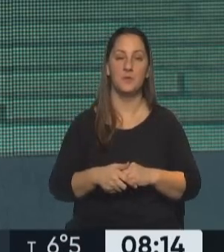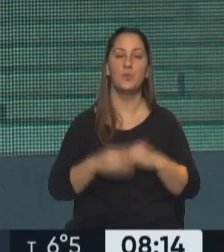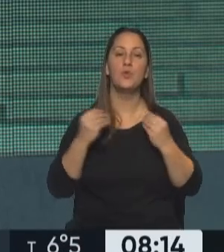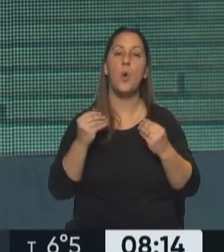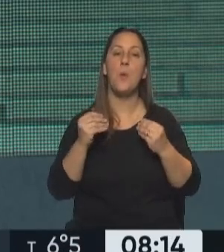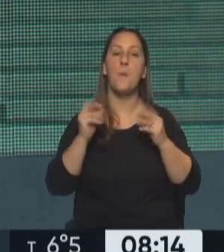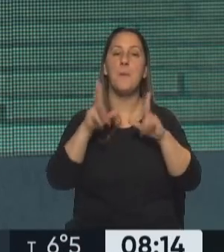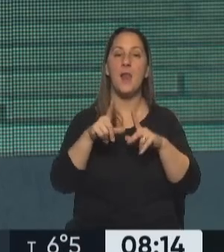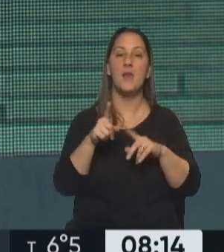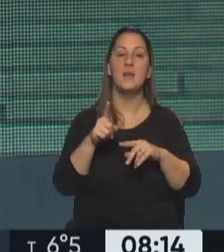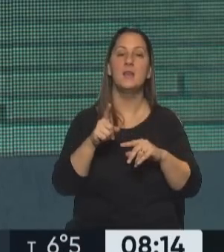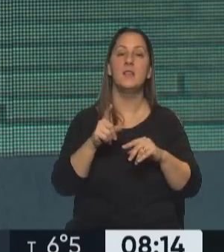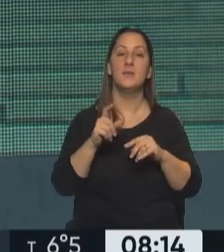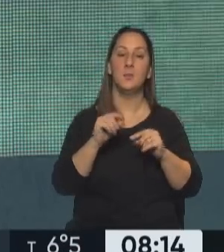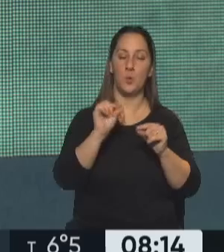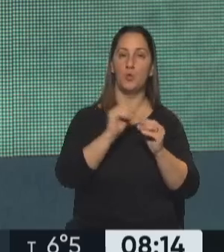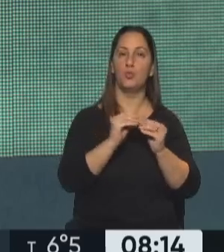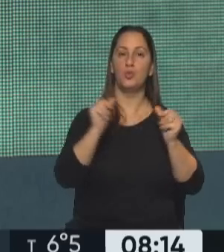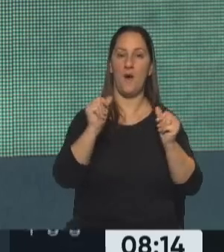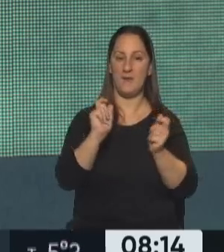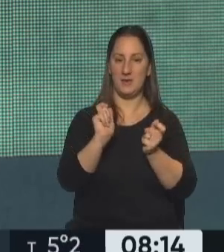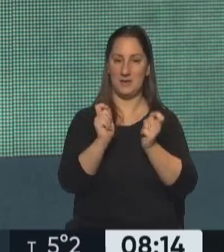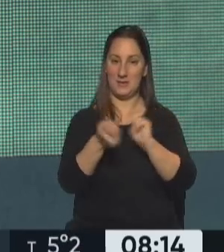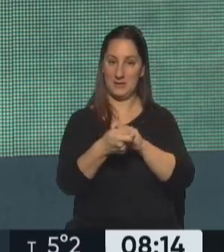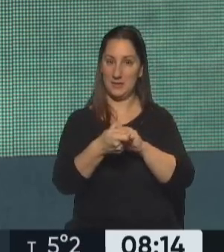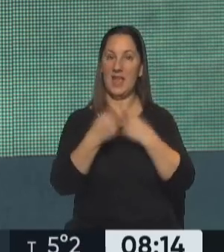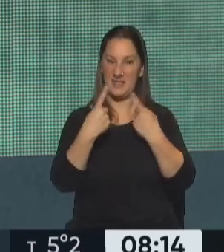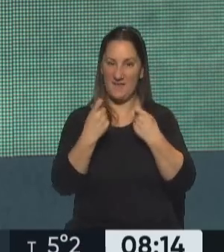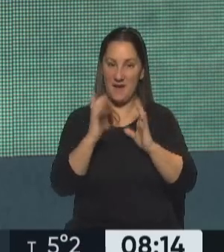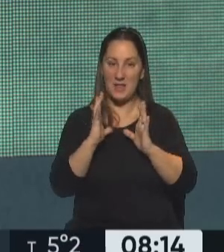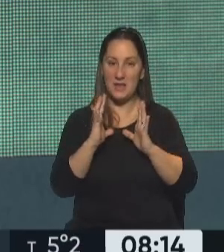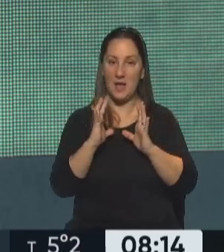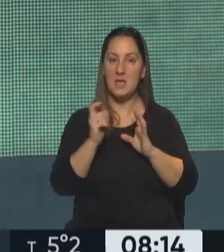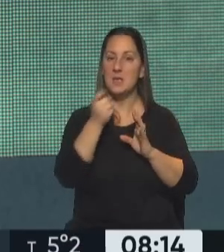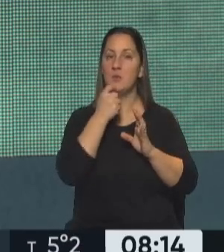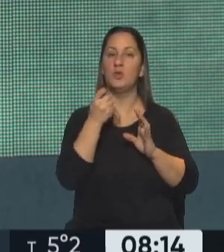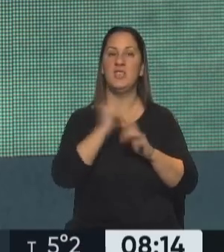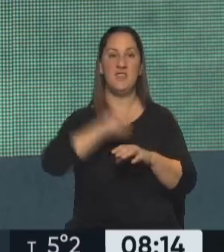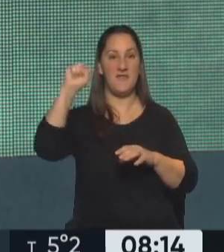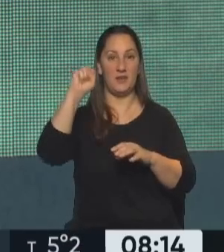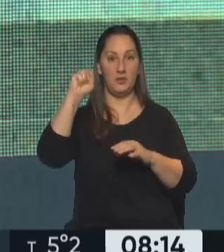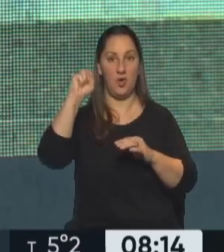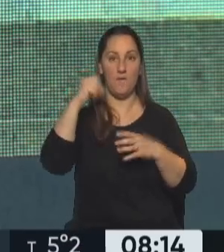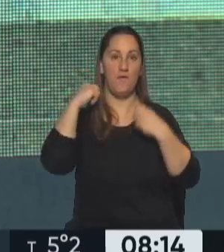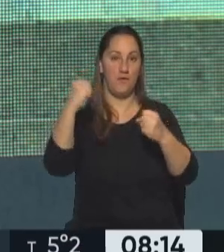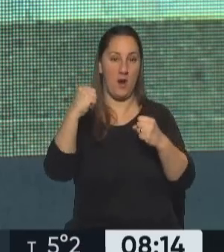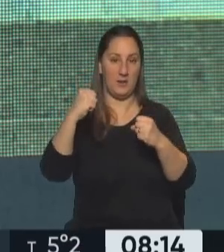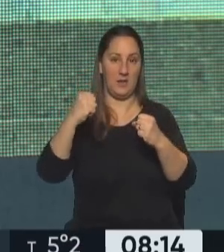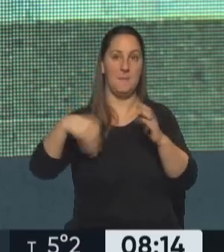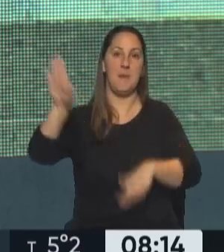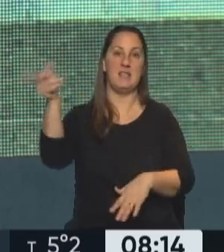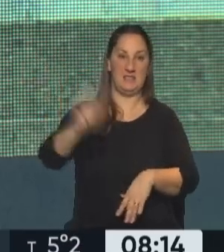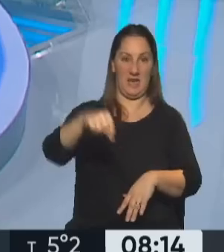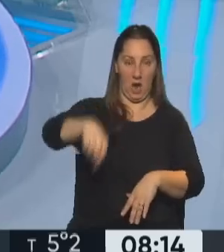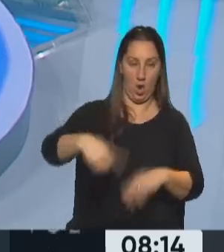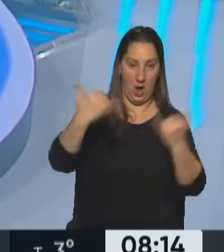haces para dar ese salto discreto que te pide el mercado sin generar una inflación más fuerte de la que ya tenés hoy en